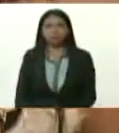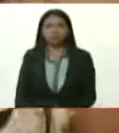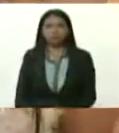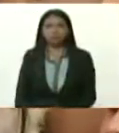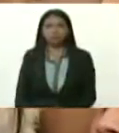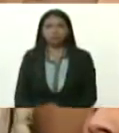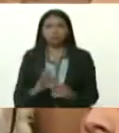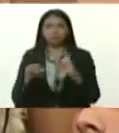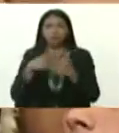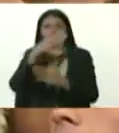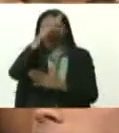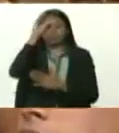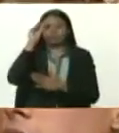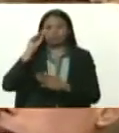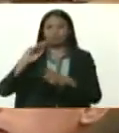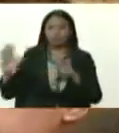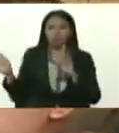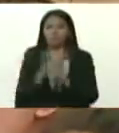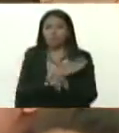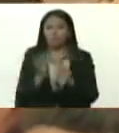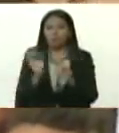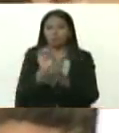Hasta Trump cogió palo ahí.